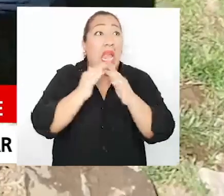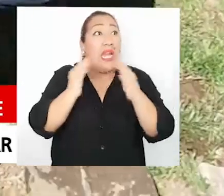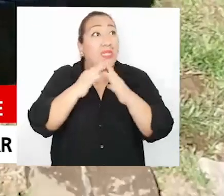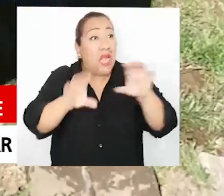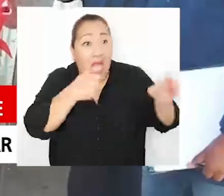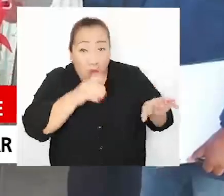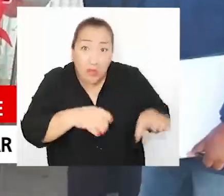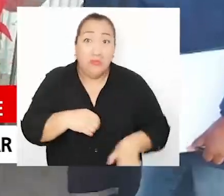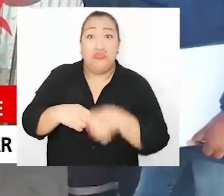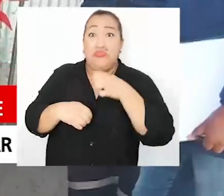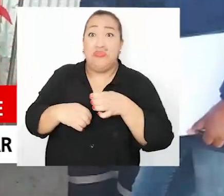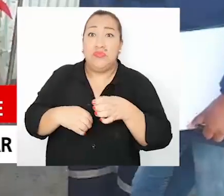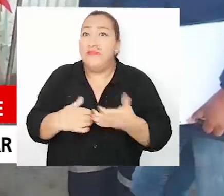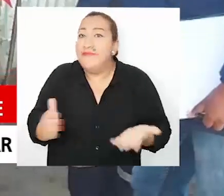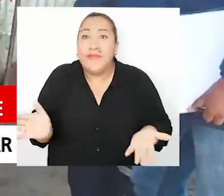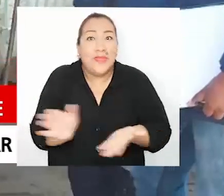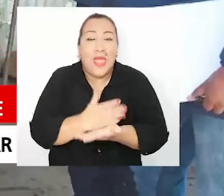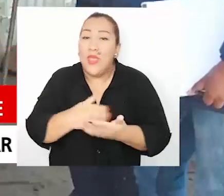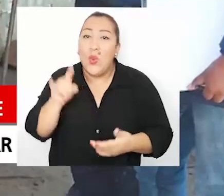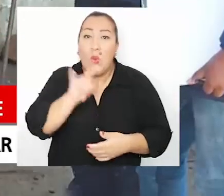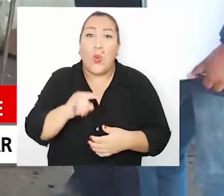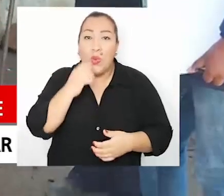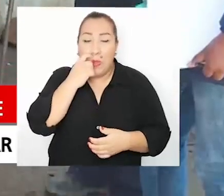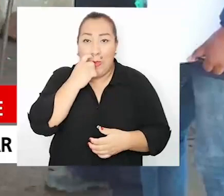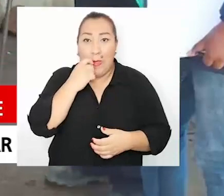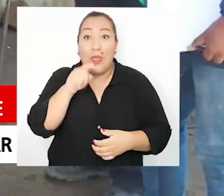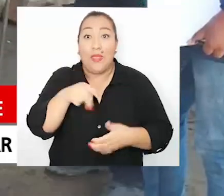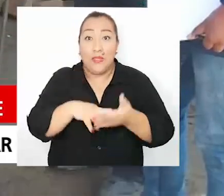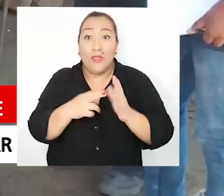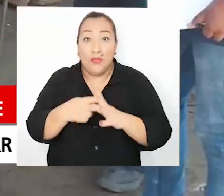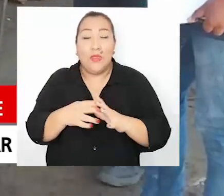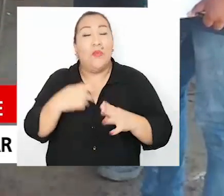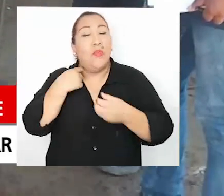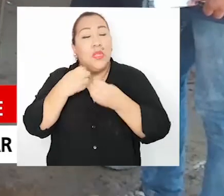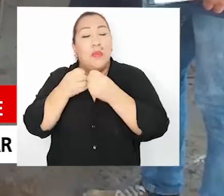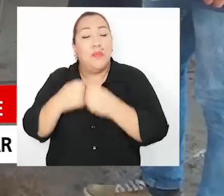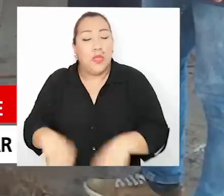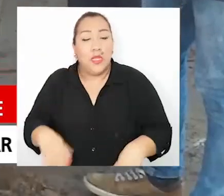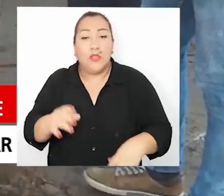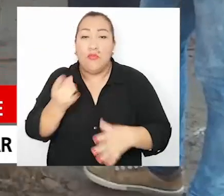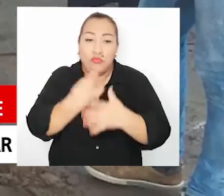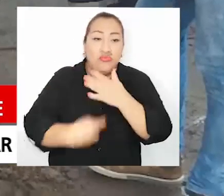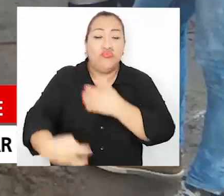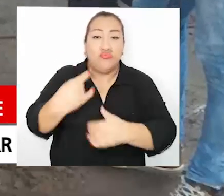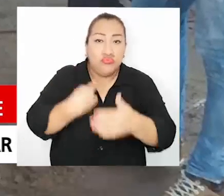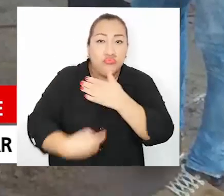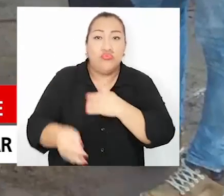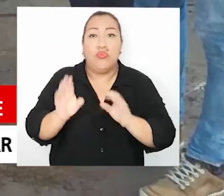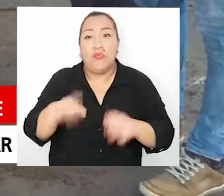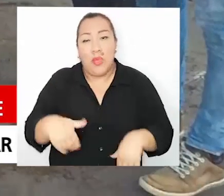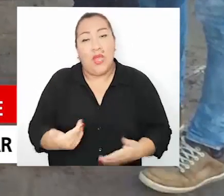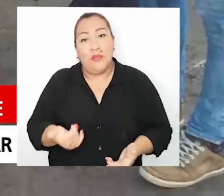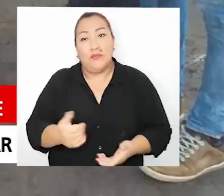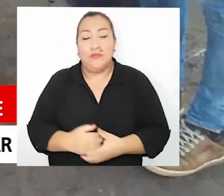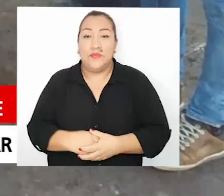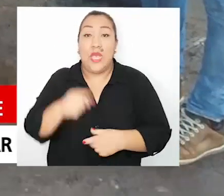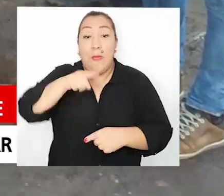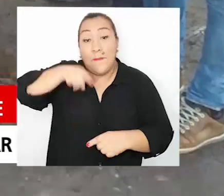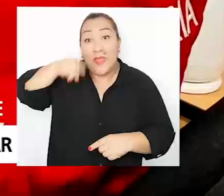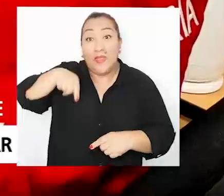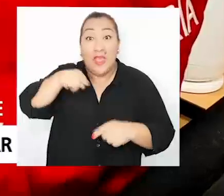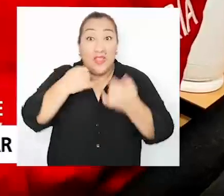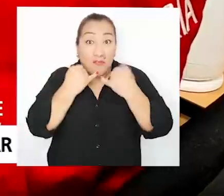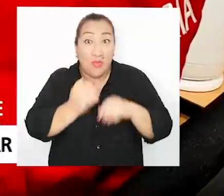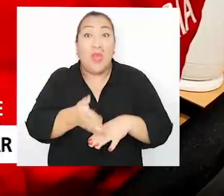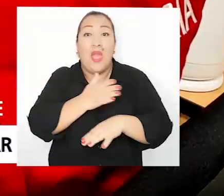conexiones domiciliarias de desagüe y agua potable están sin uso, las cuales están deteriorándose por sustracción o ruptura de los